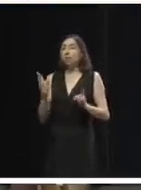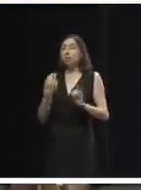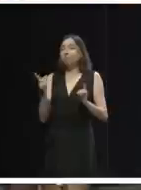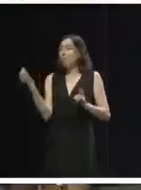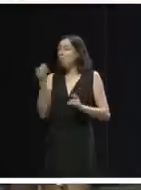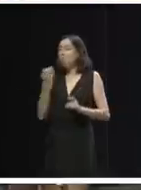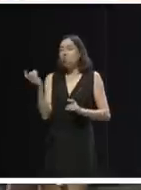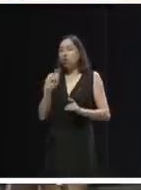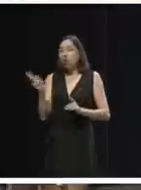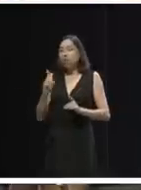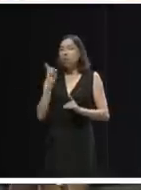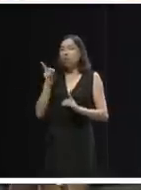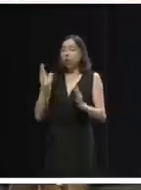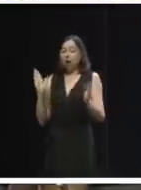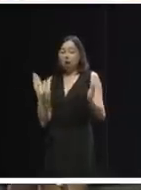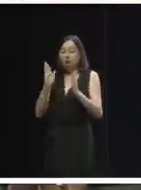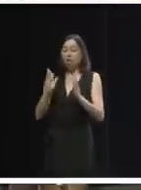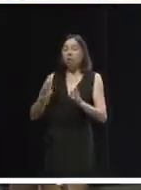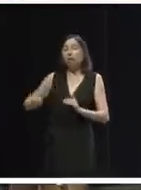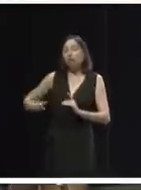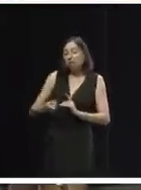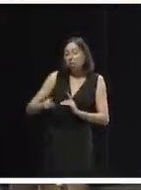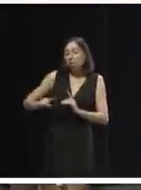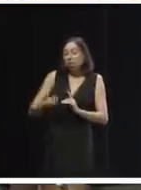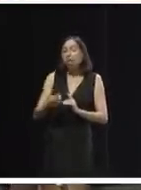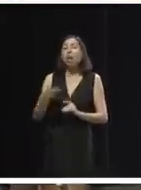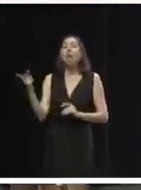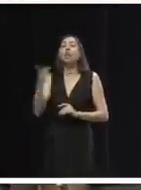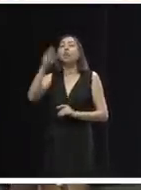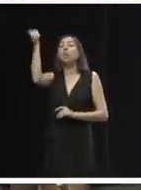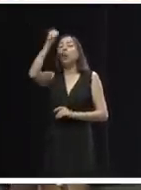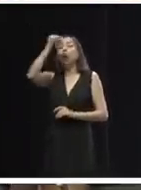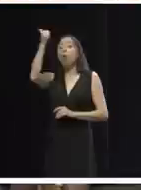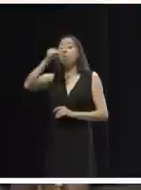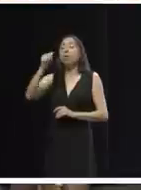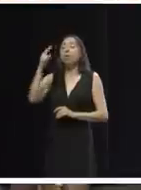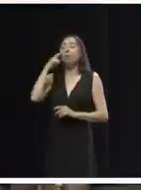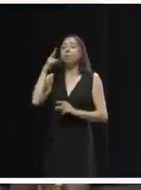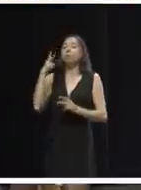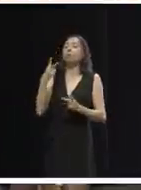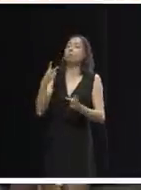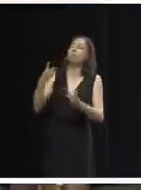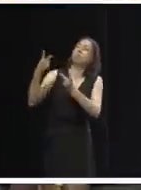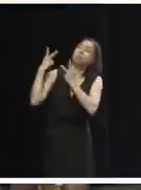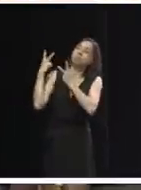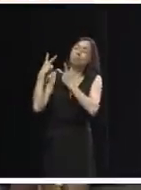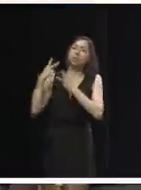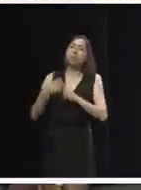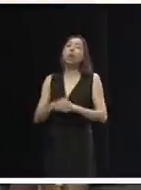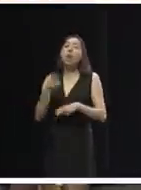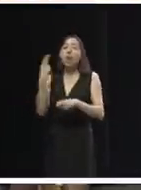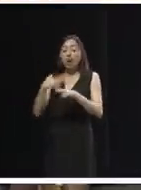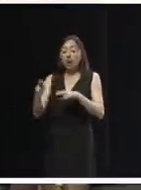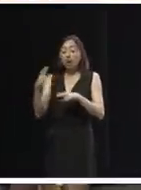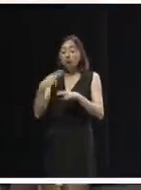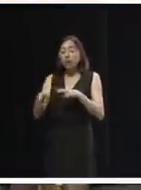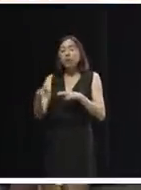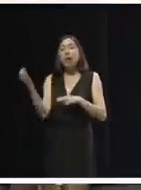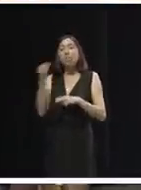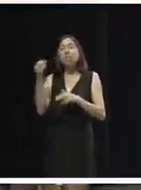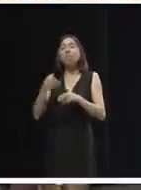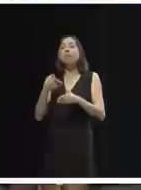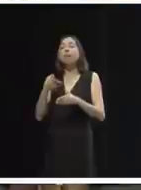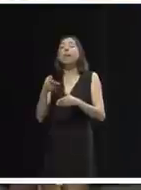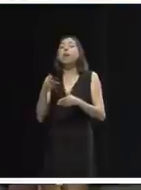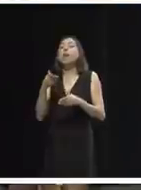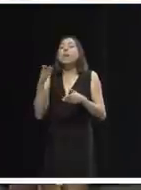en un cara a cara de zascas entre dos hombres que miran al pasado. La política es algo tan serio como